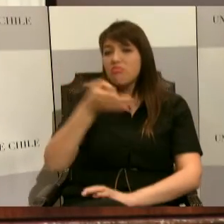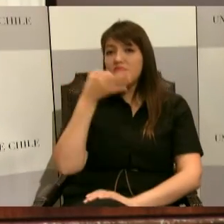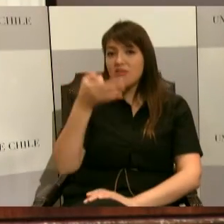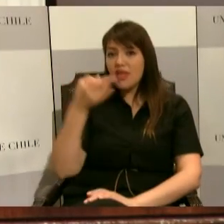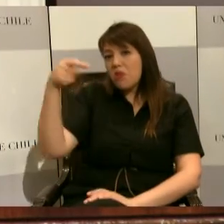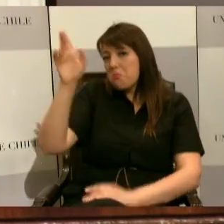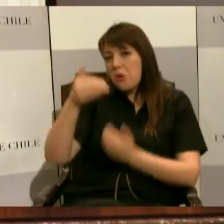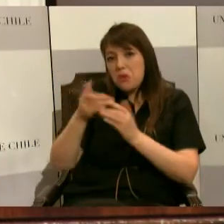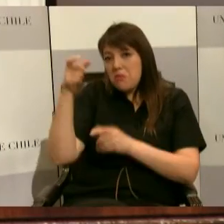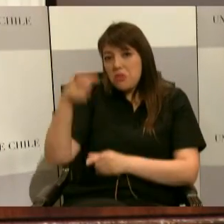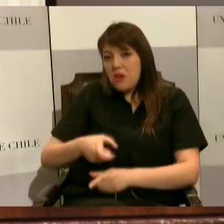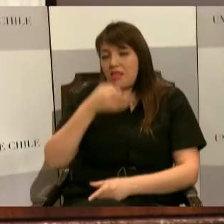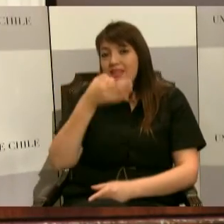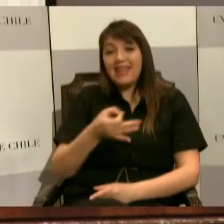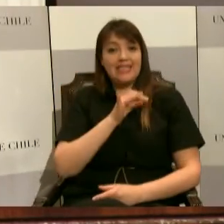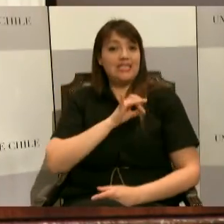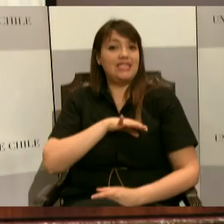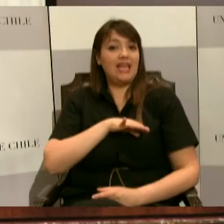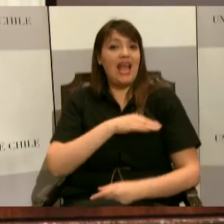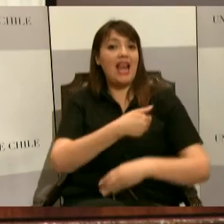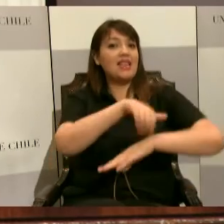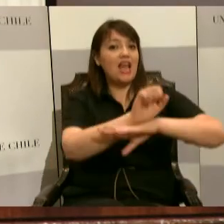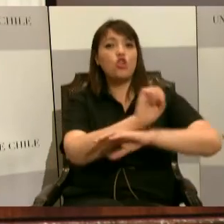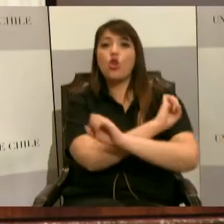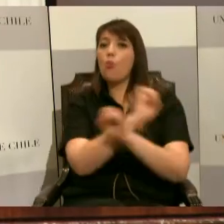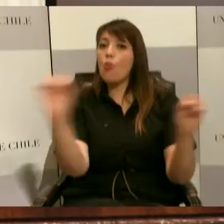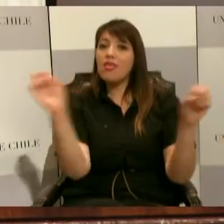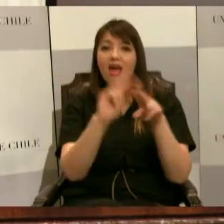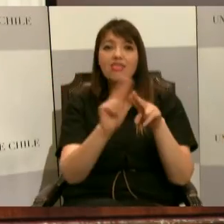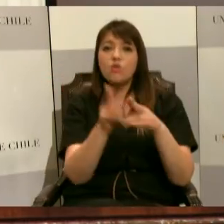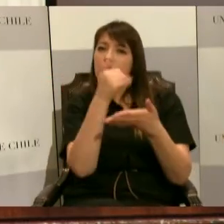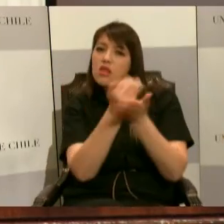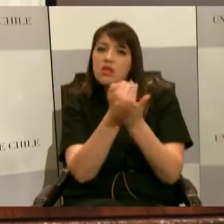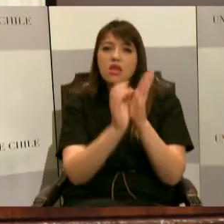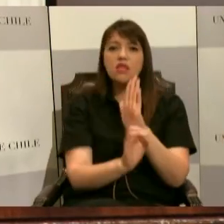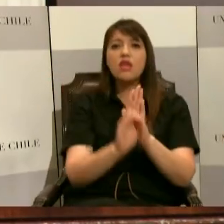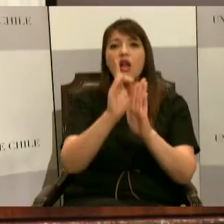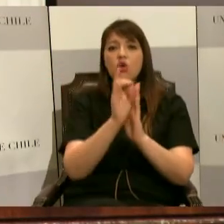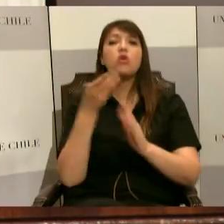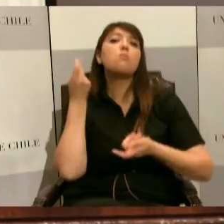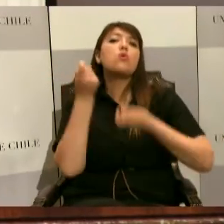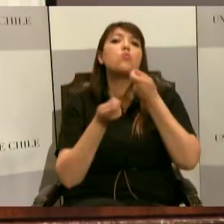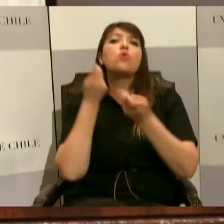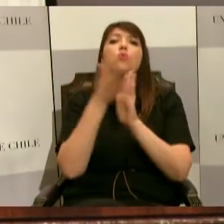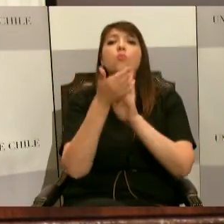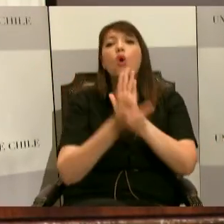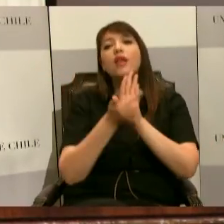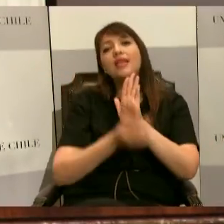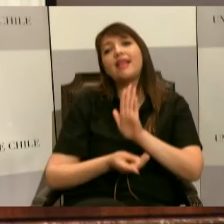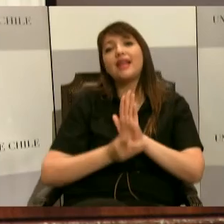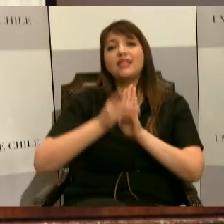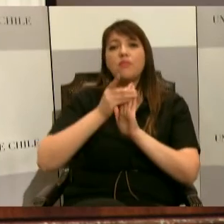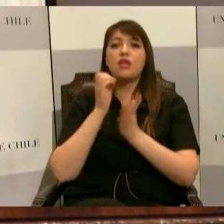siguiente: en Chile, el Estado no puede implementar una estrategia de desarrollo, un presupuesto, una política de crecimiento, una política de